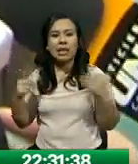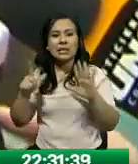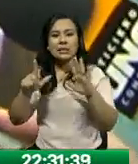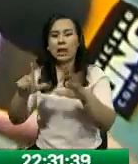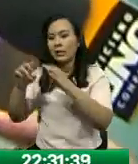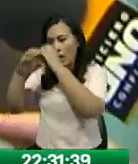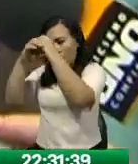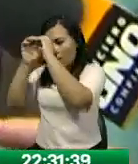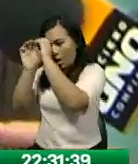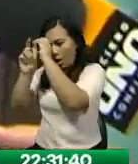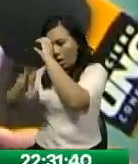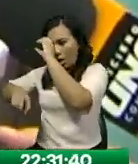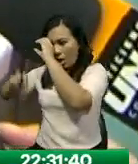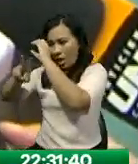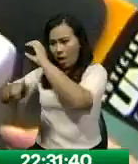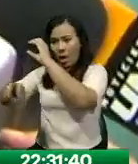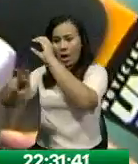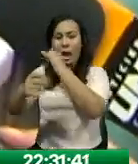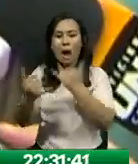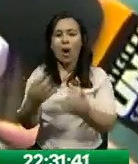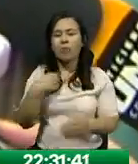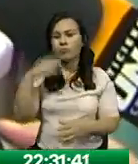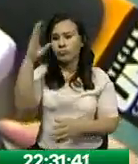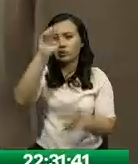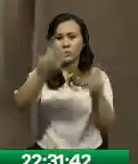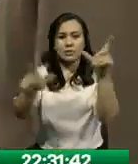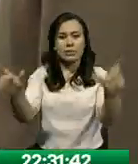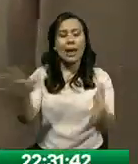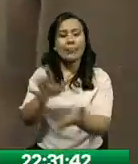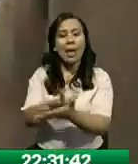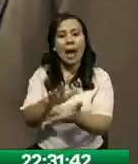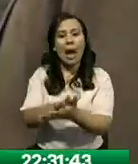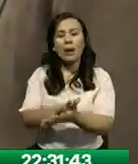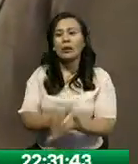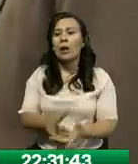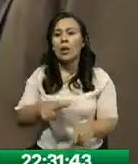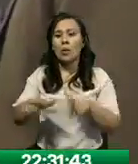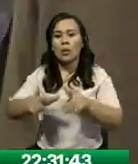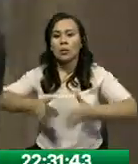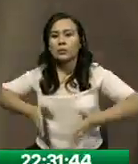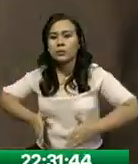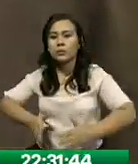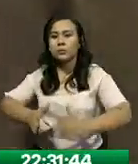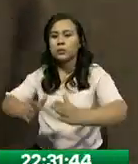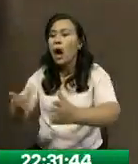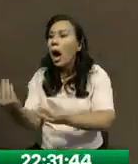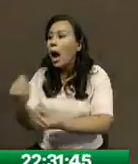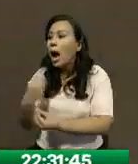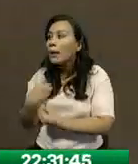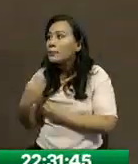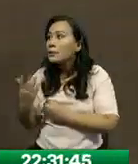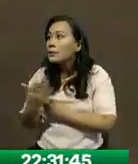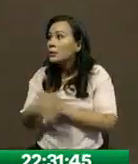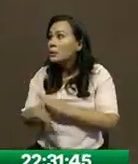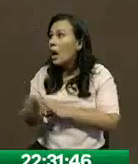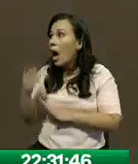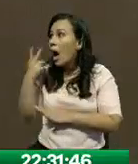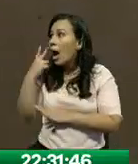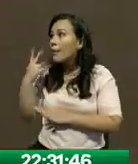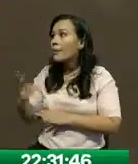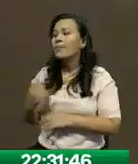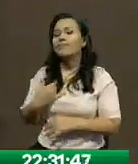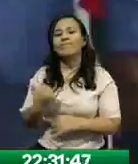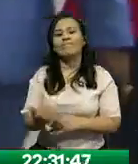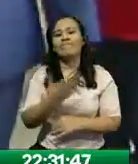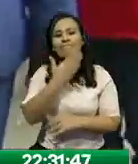y por ende de manera inmediata y para tranquilidad de los moradores del sector de la Vía de la Costa que ya se han pronunciado adverso a esto, hemos procedido a la